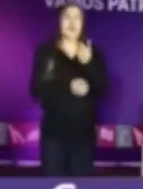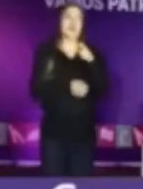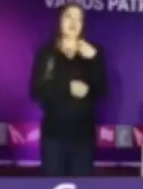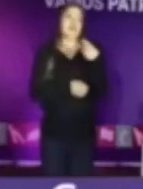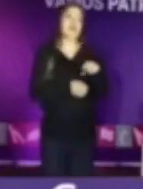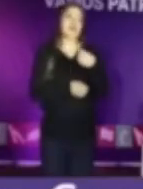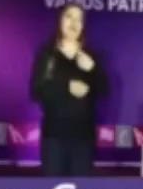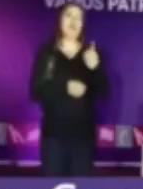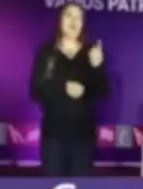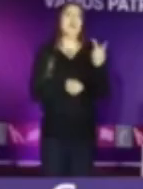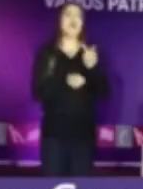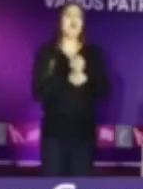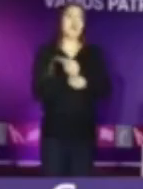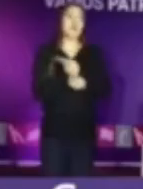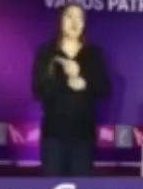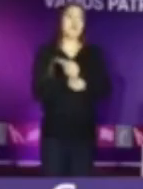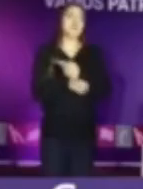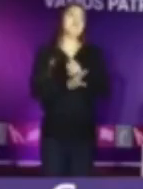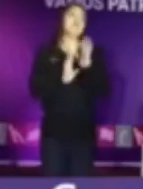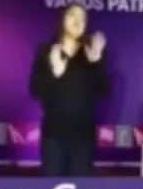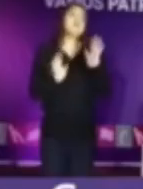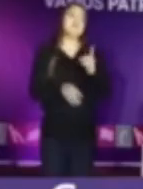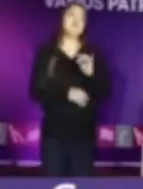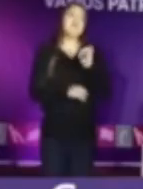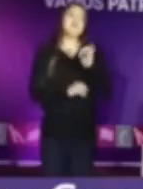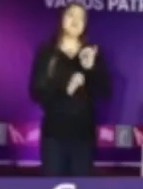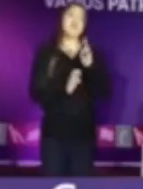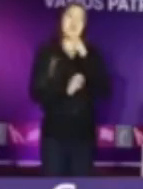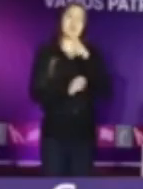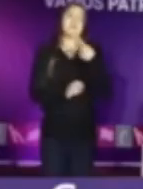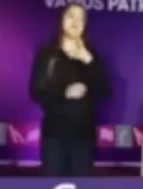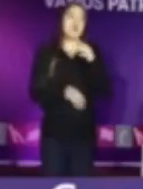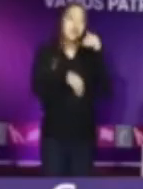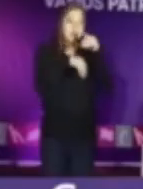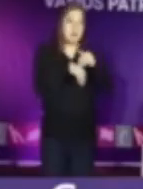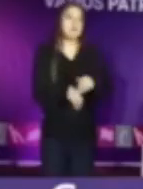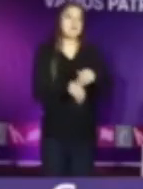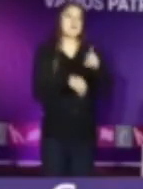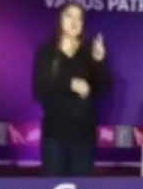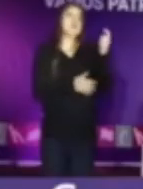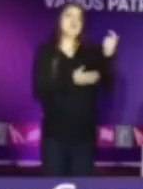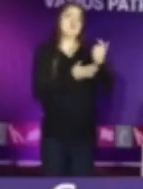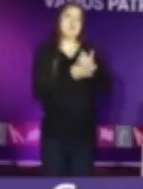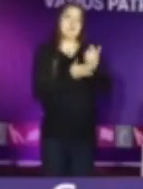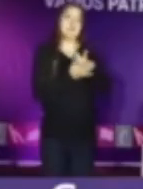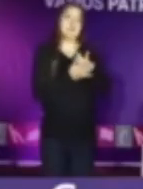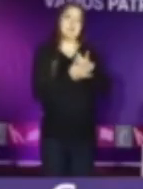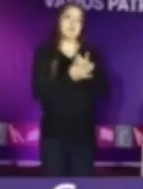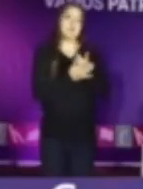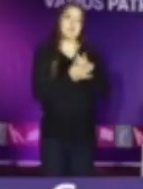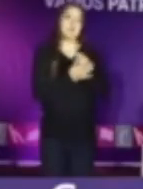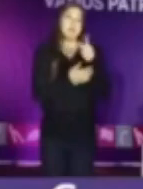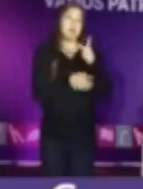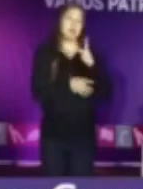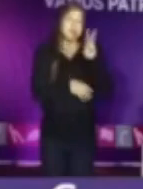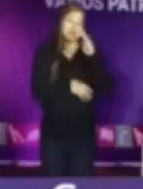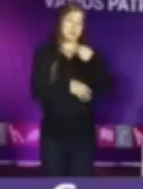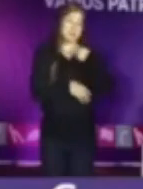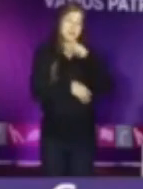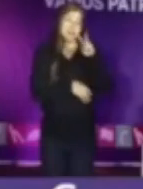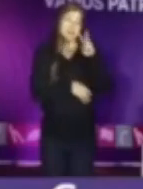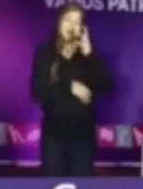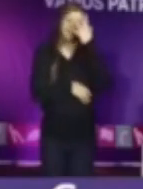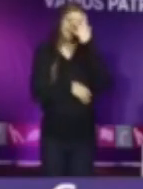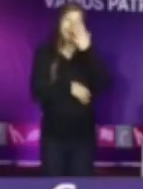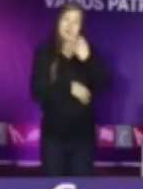¿qué pasó? Pues defendieron hasta las cachas, hasta la fecha. Y fue muy triste. Entonces me di cuenta